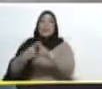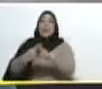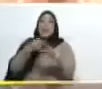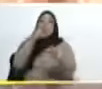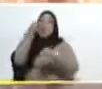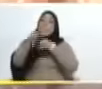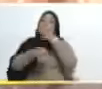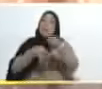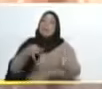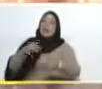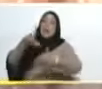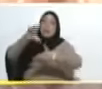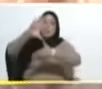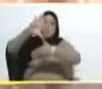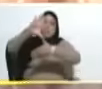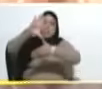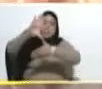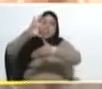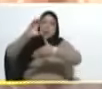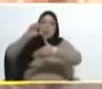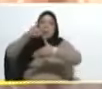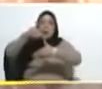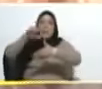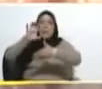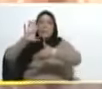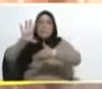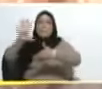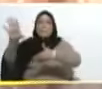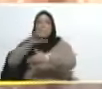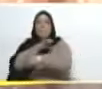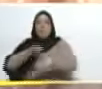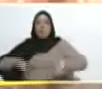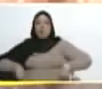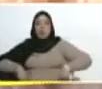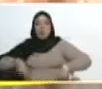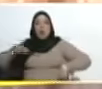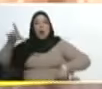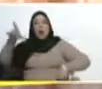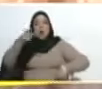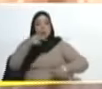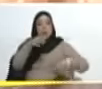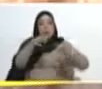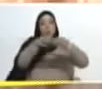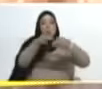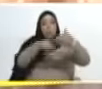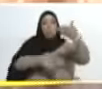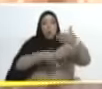de nuestra América, de aquí para allá para Portugal, de aquí para acá para España,